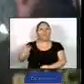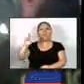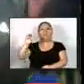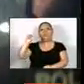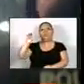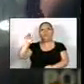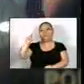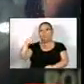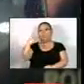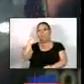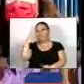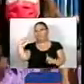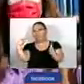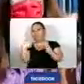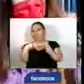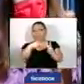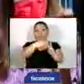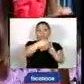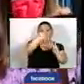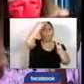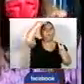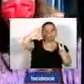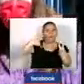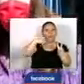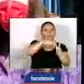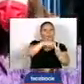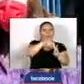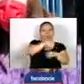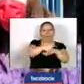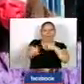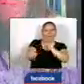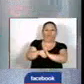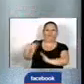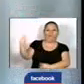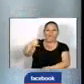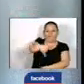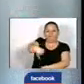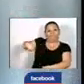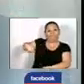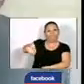víctima son dos ex candidatas a diputadas quienes han solicitado medidas de protección.